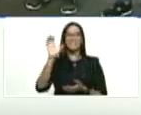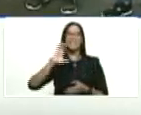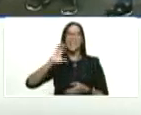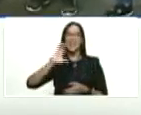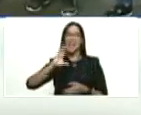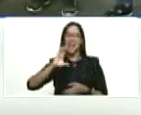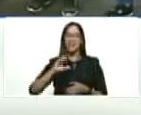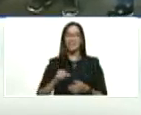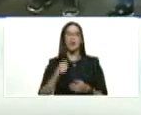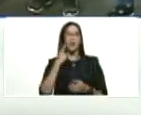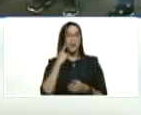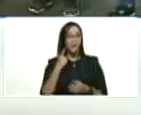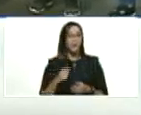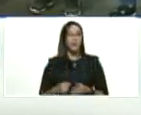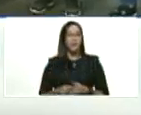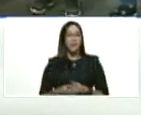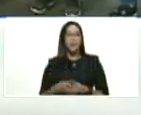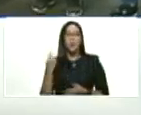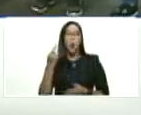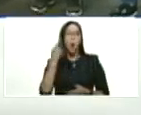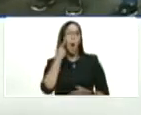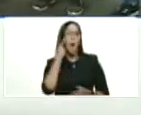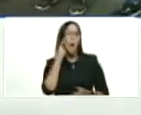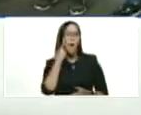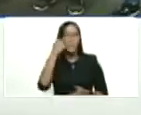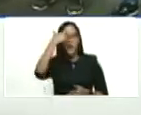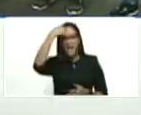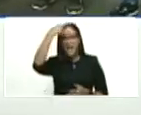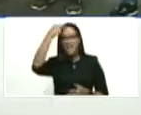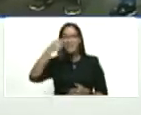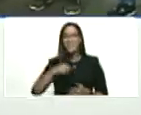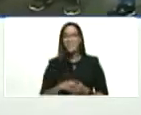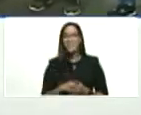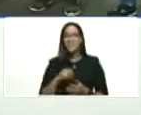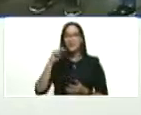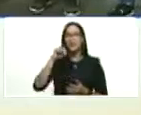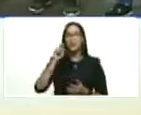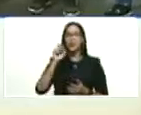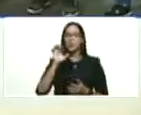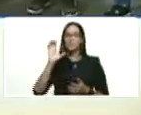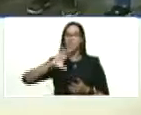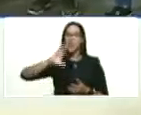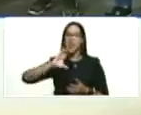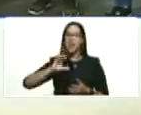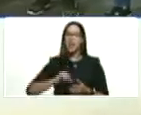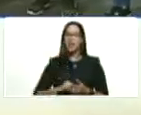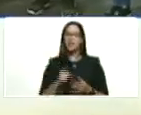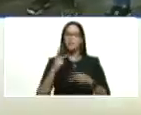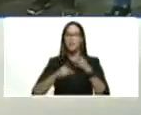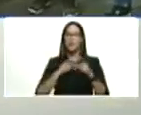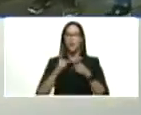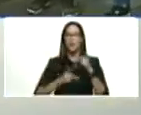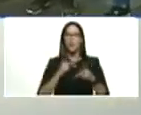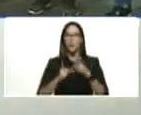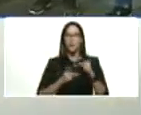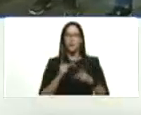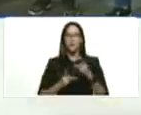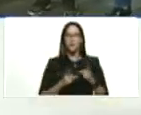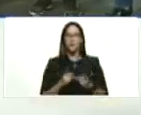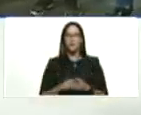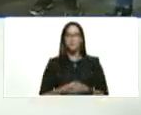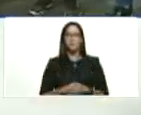Héctor Rodríguez, ¿cómo te quedó el ojo, Héctor Rodríguez? Nutricereal, producto instantáneo en